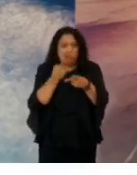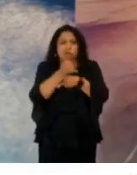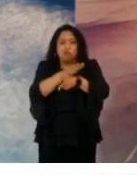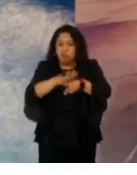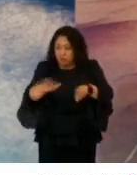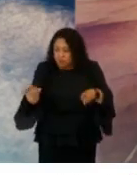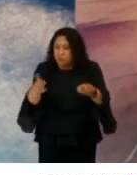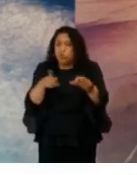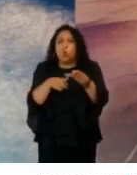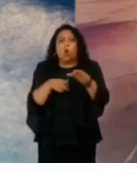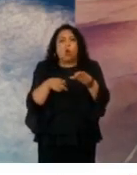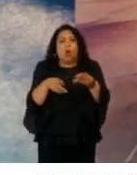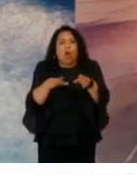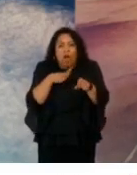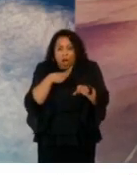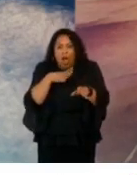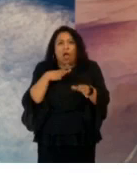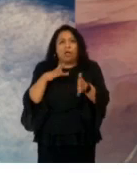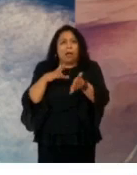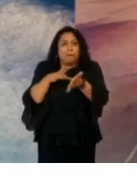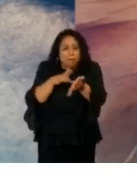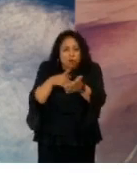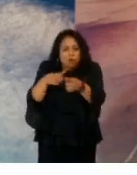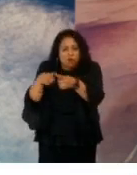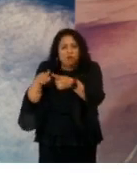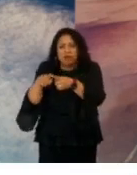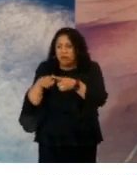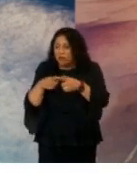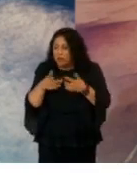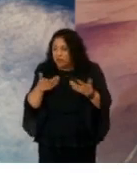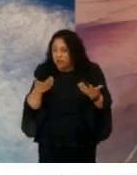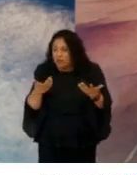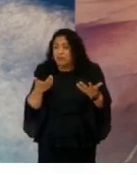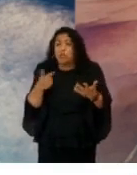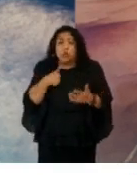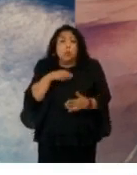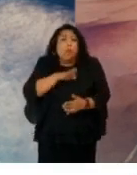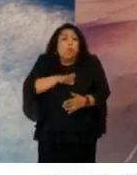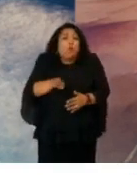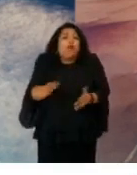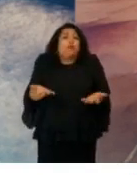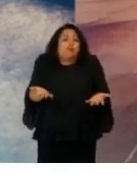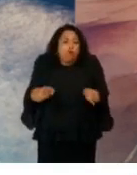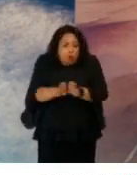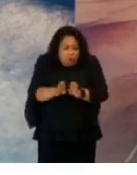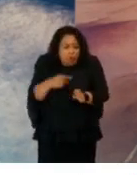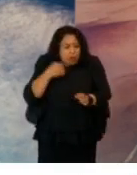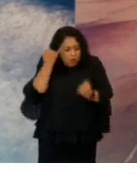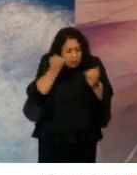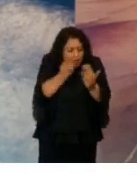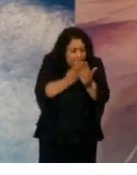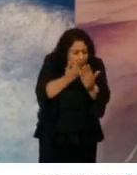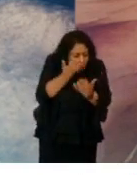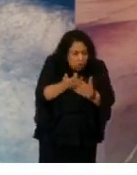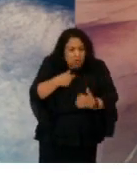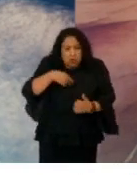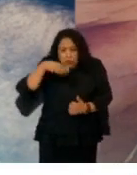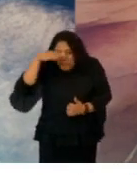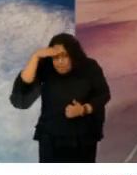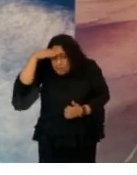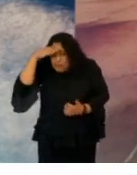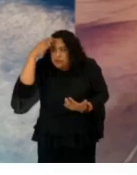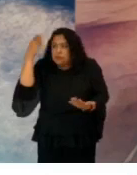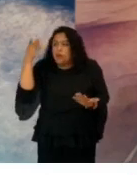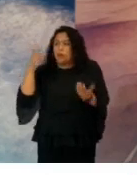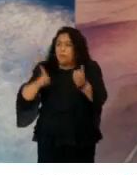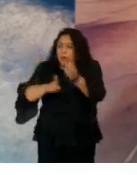información, de tener mecanismos, no vías de apoyo, lo mínimo que puedo hacer es generar proyectos o pensar en más allá del problema